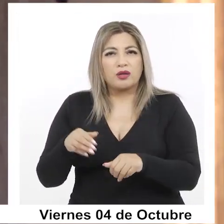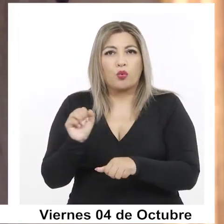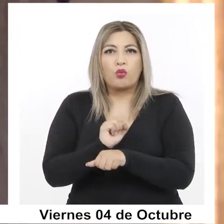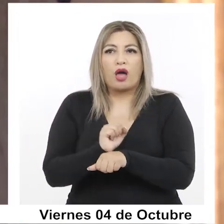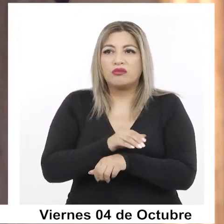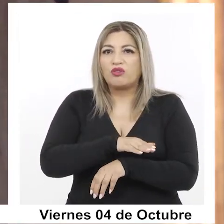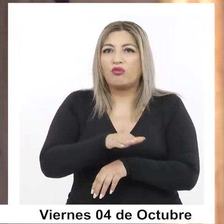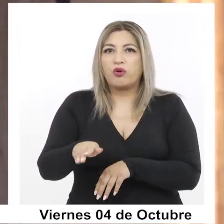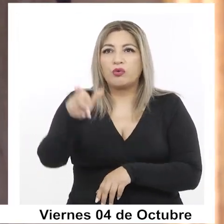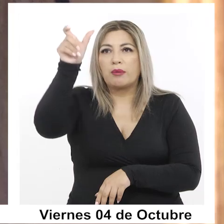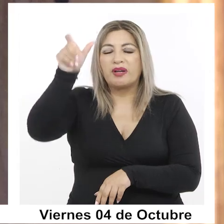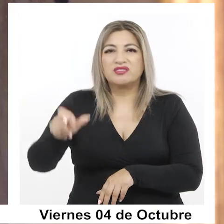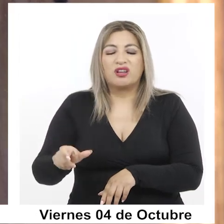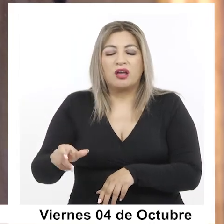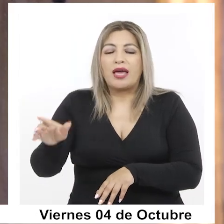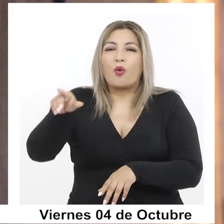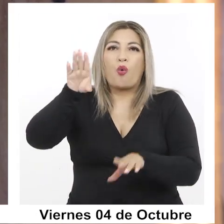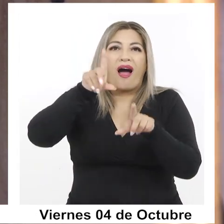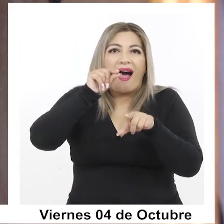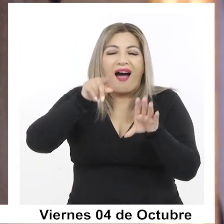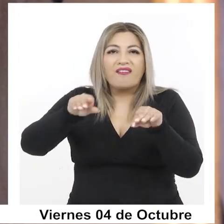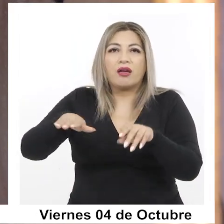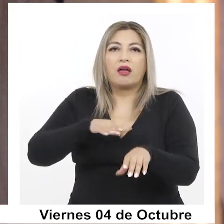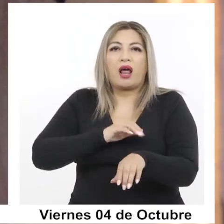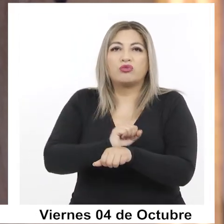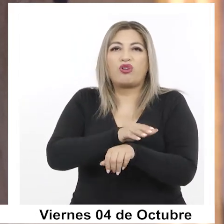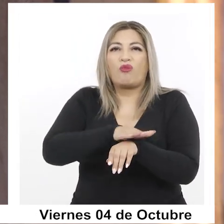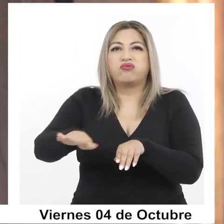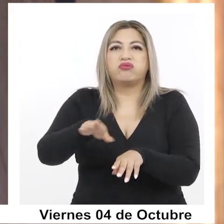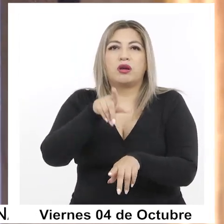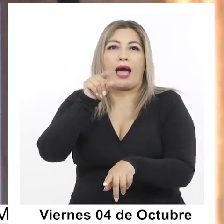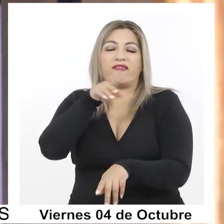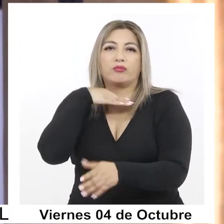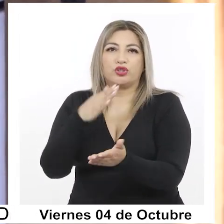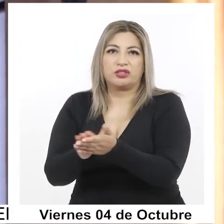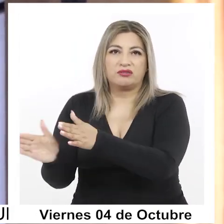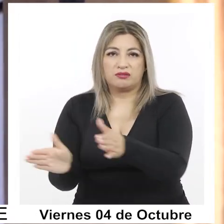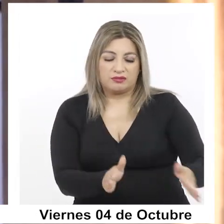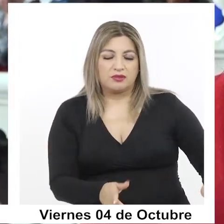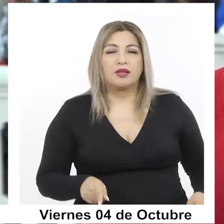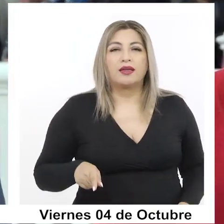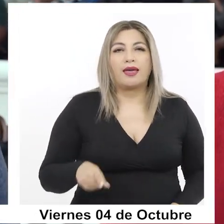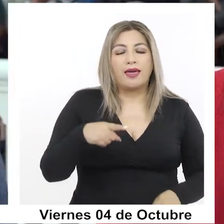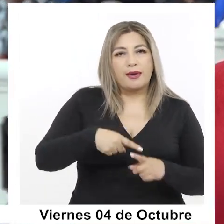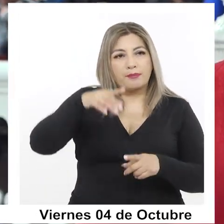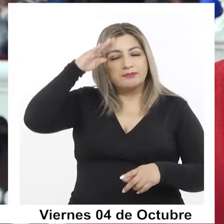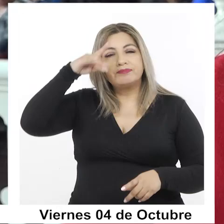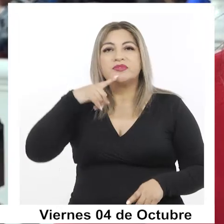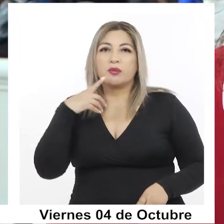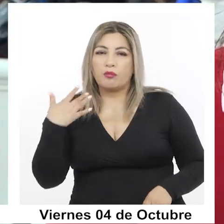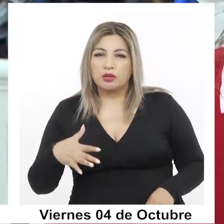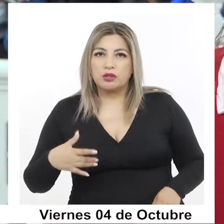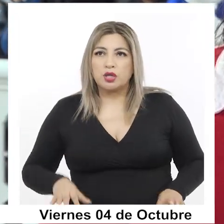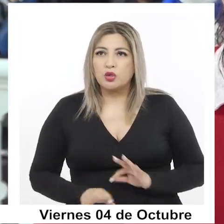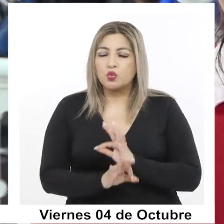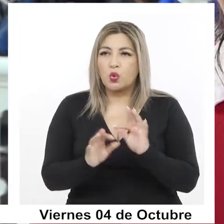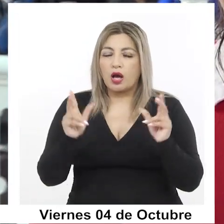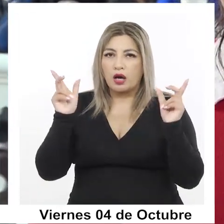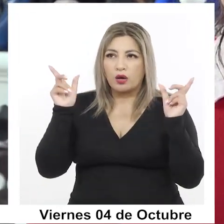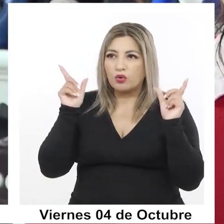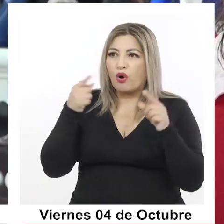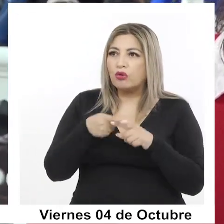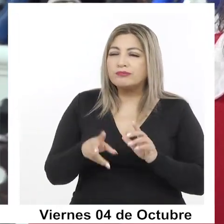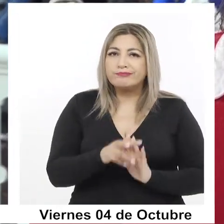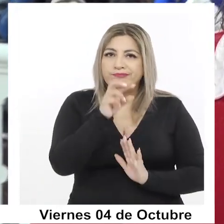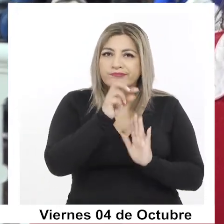fue y mató aves, todo, y nosotros hemos luchado muchas veces por eso. La experiencia es importante porque no habíamos escuchado que